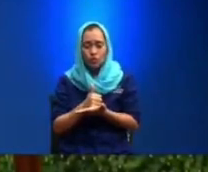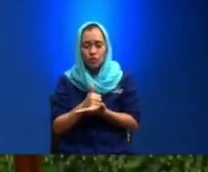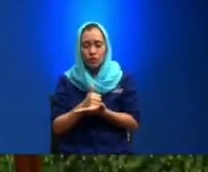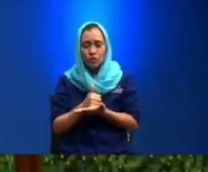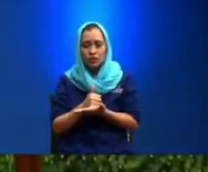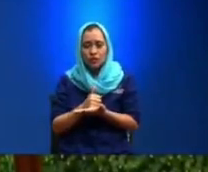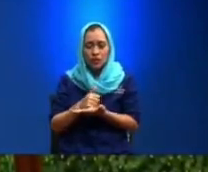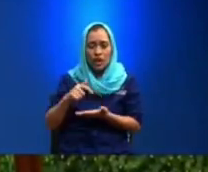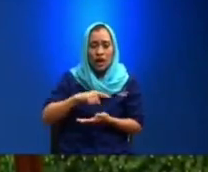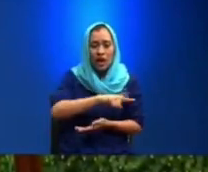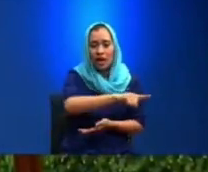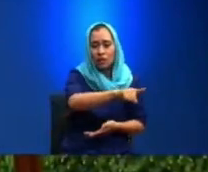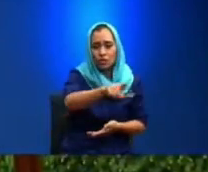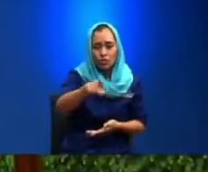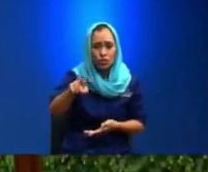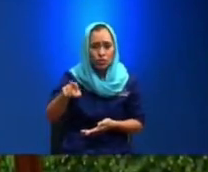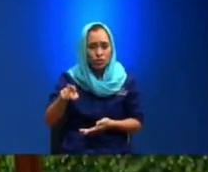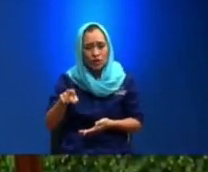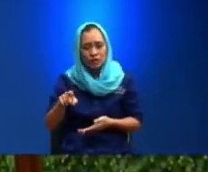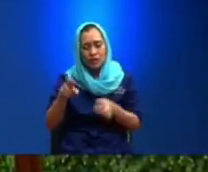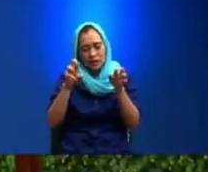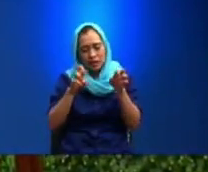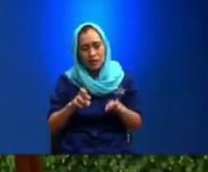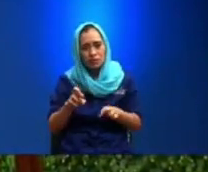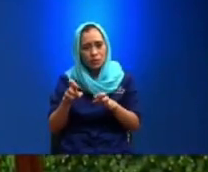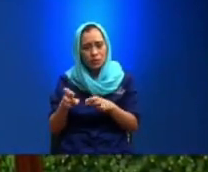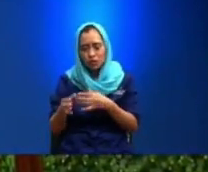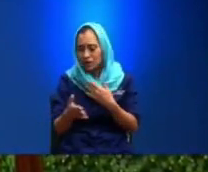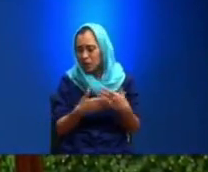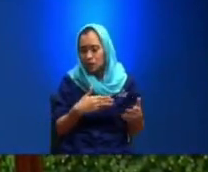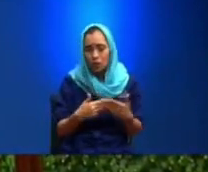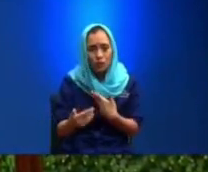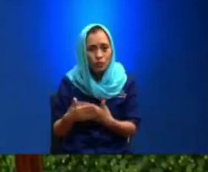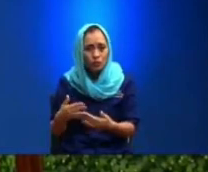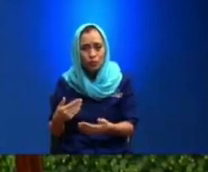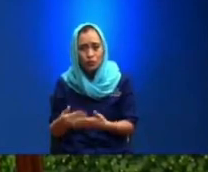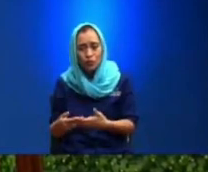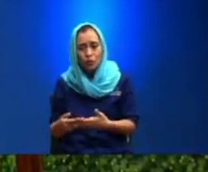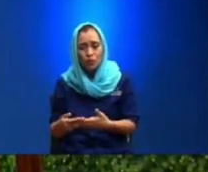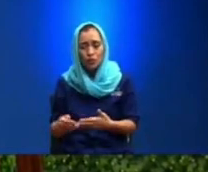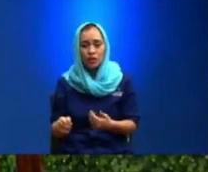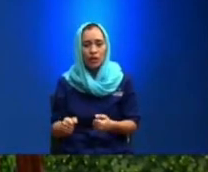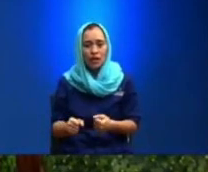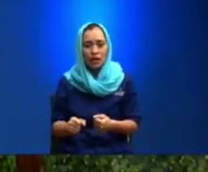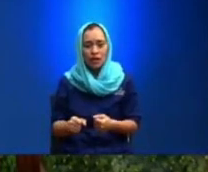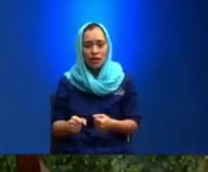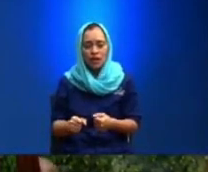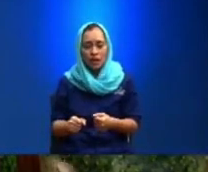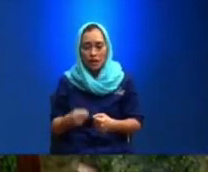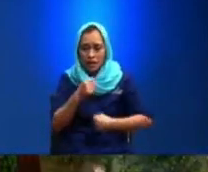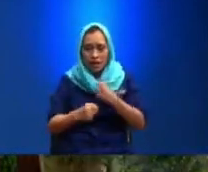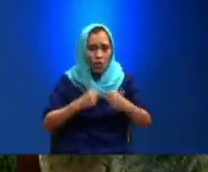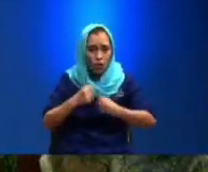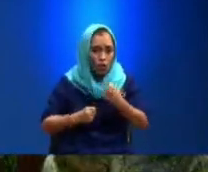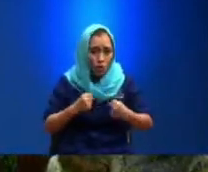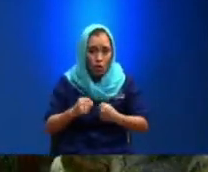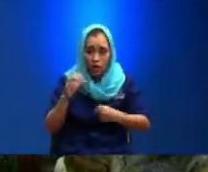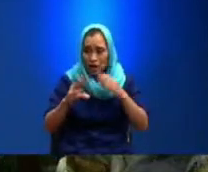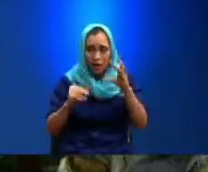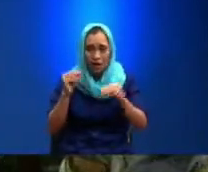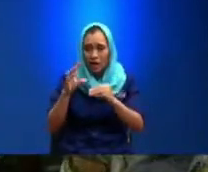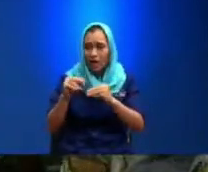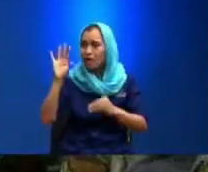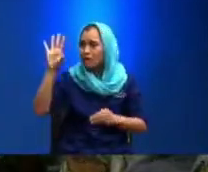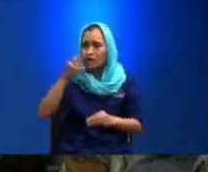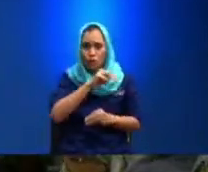todos aquellos que sin importar el peligro que corren corren a hablar de ti corren a